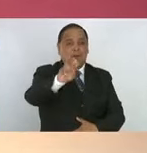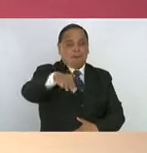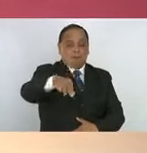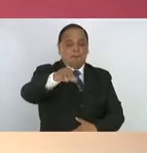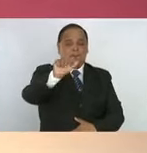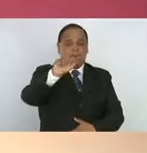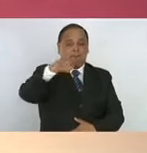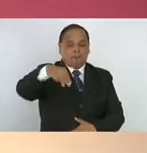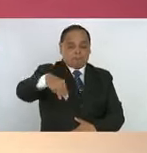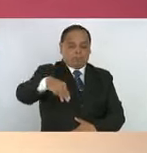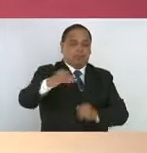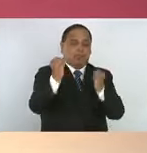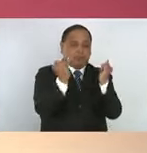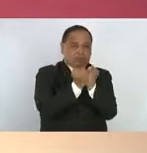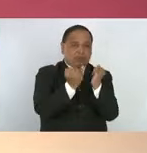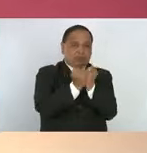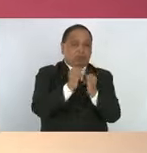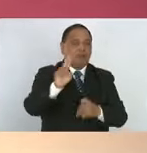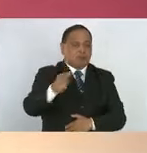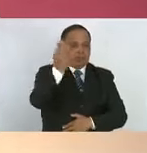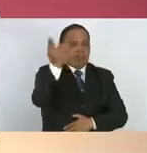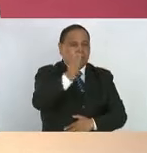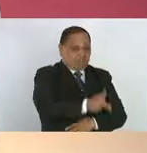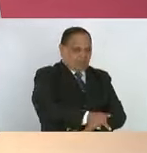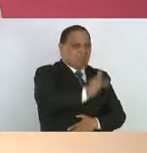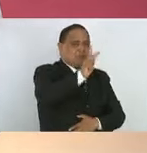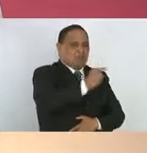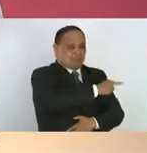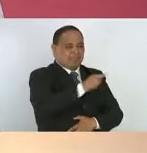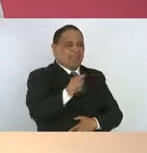y en todas las universidades públicas,